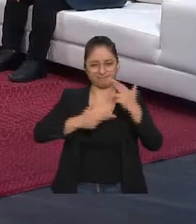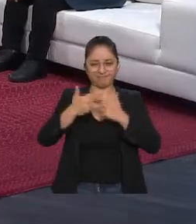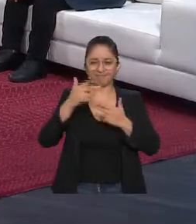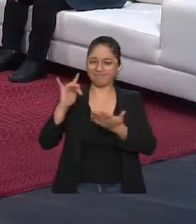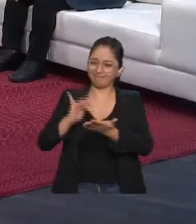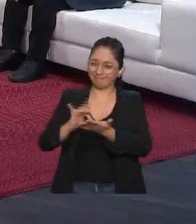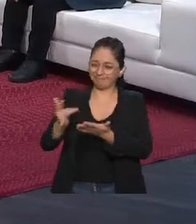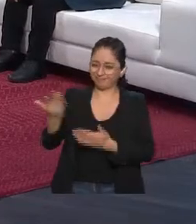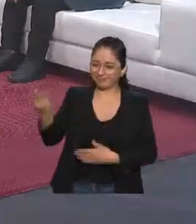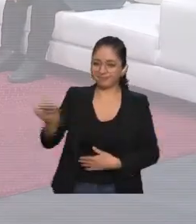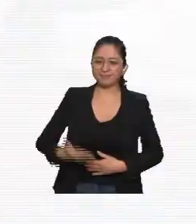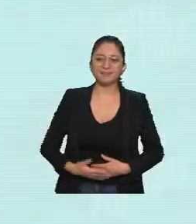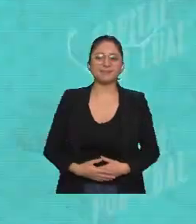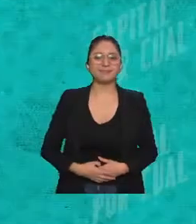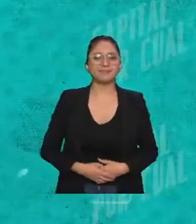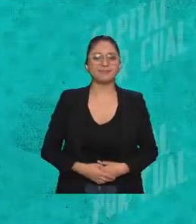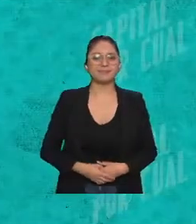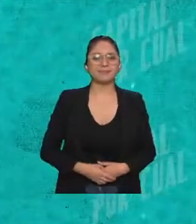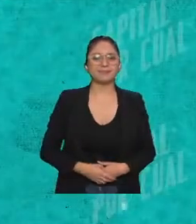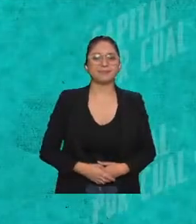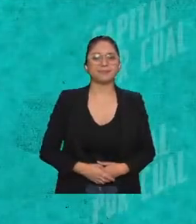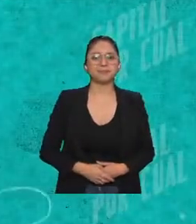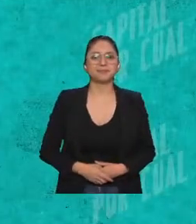Gracias. Gracias, Leticia. Gracias.